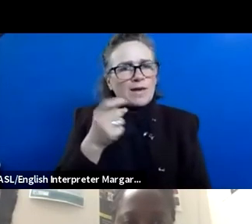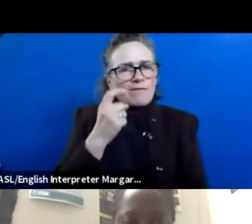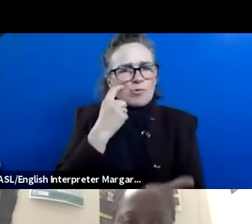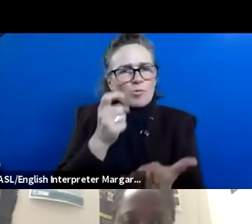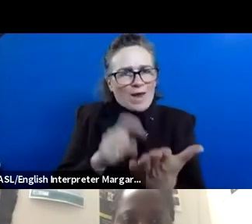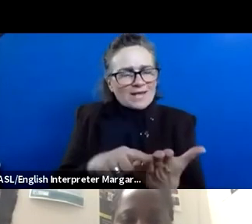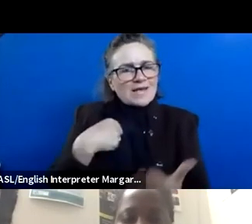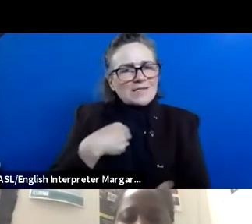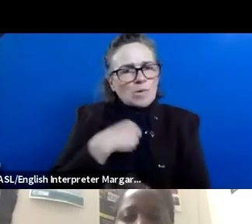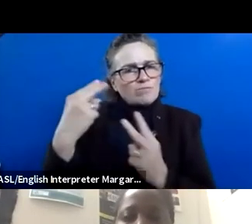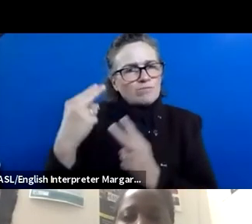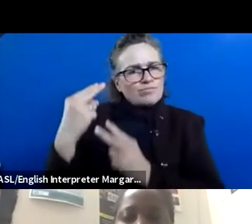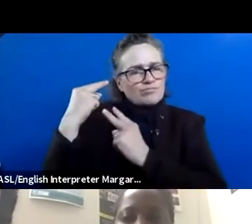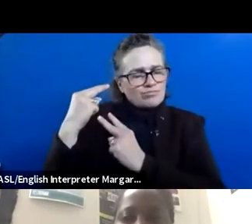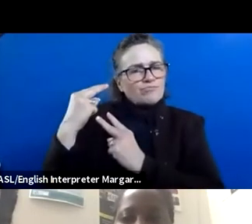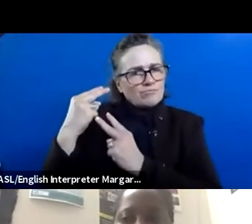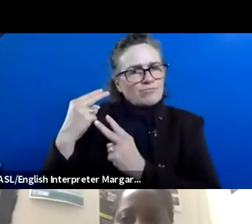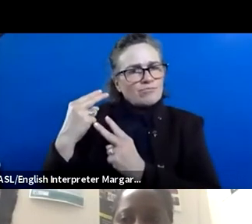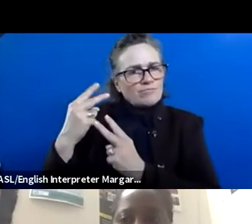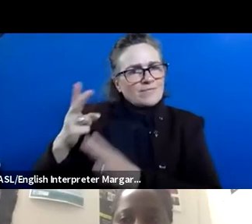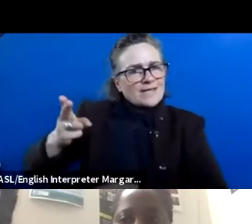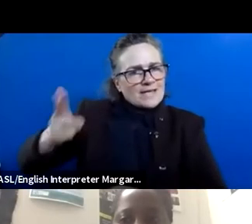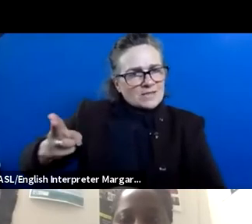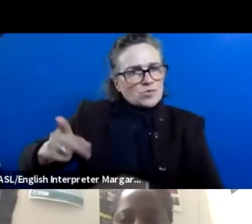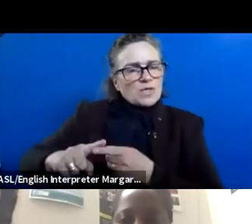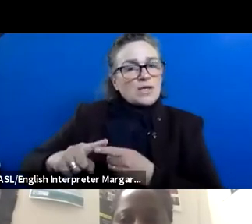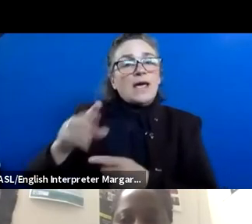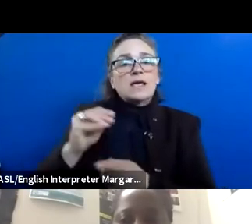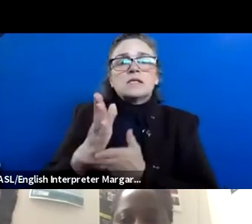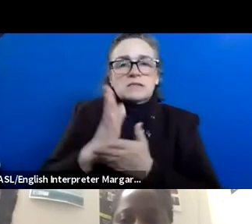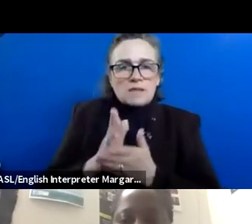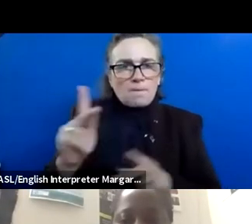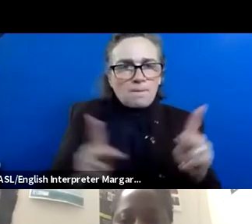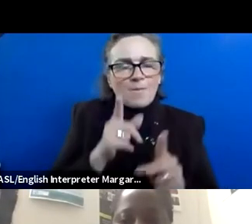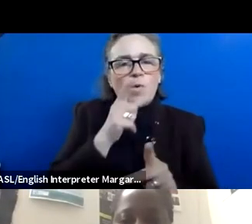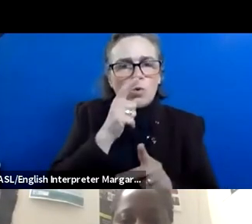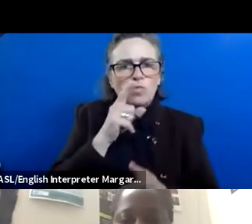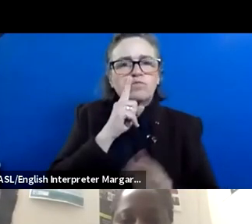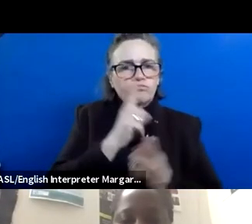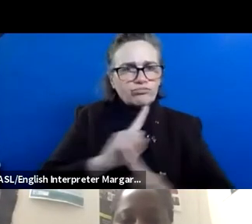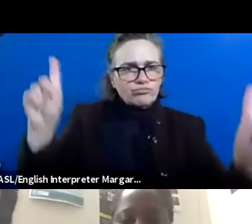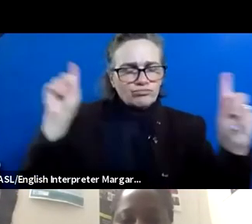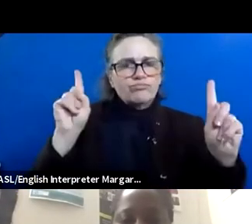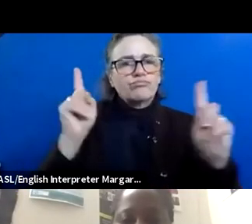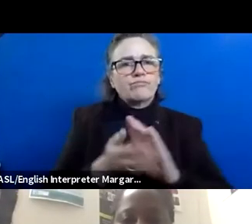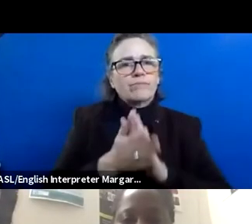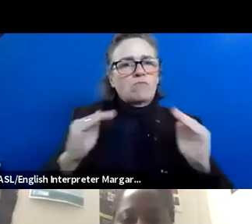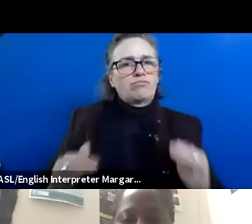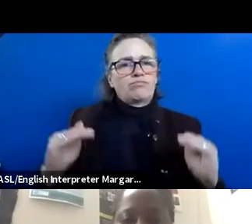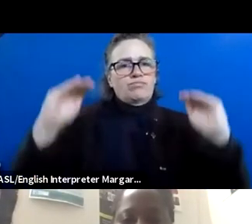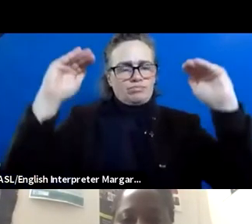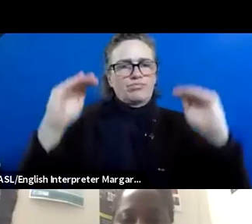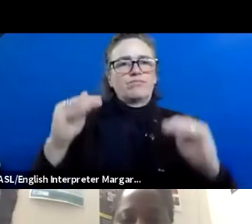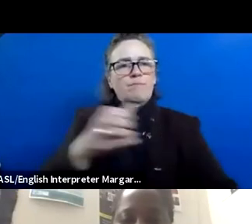se obedecen a gente que incluso le costó la vida y que sacrificaron su propia vida para hacer ese